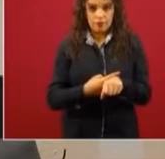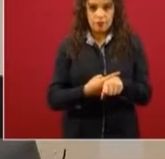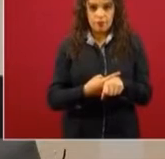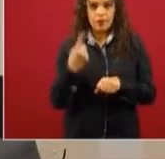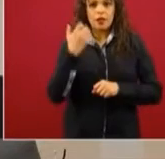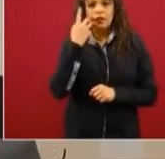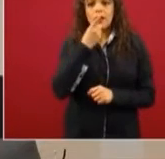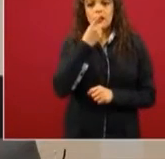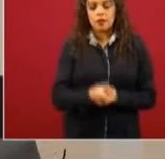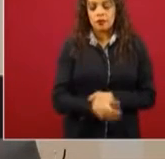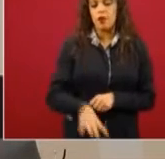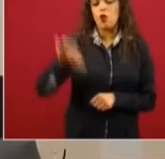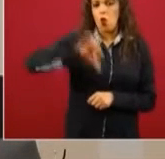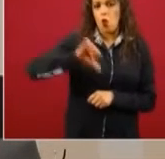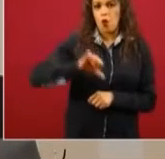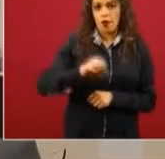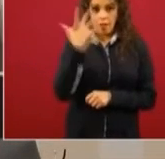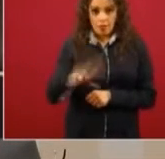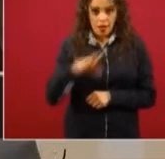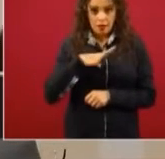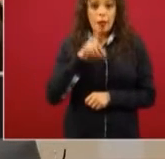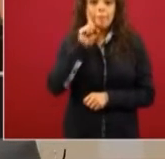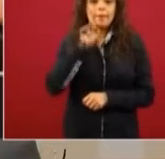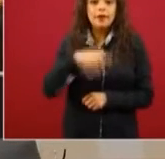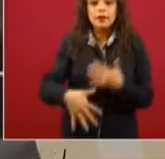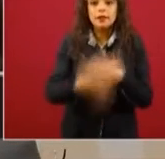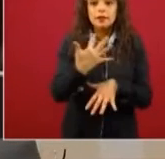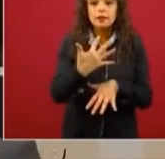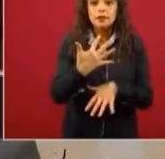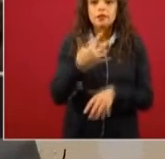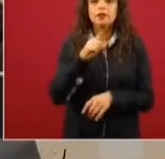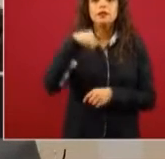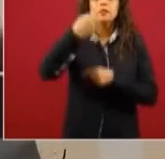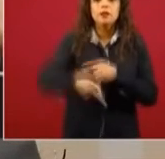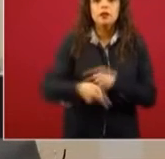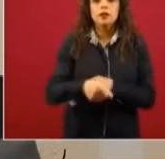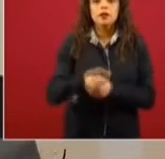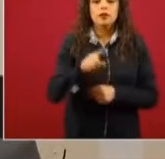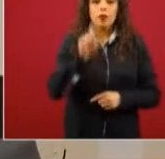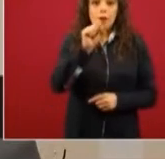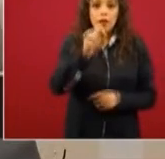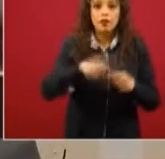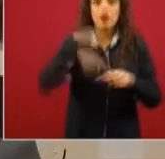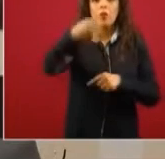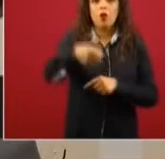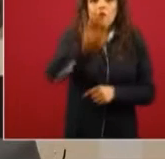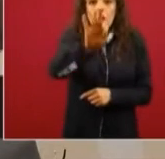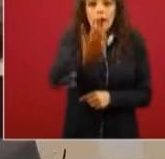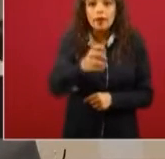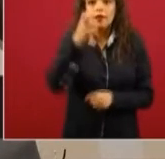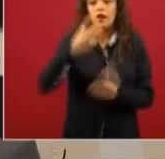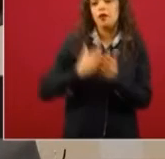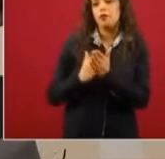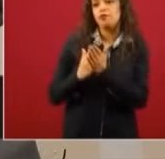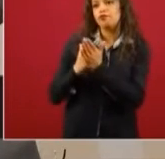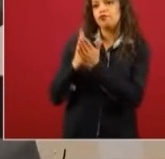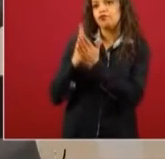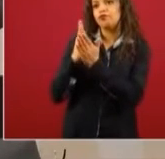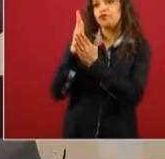Y por eso iniciará el descenso de contagios y muertes. Pero resulta que día a día se incrementa el número de contagios y